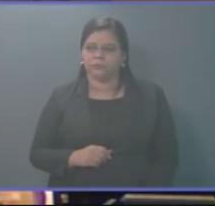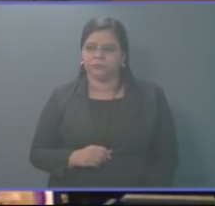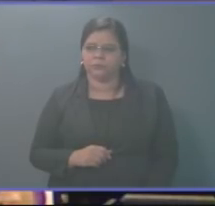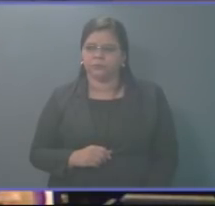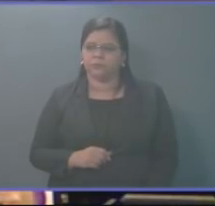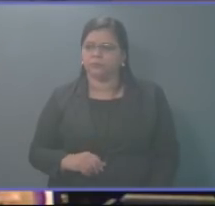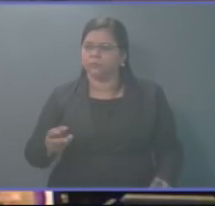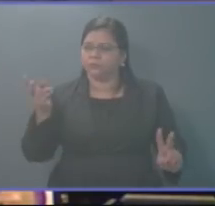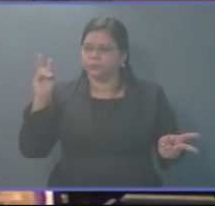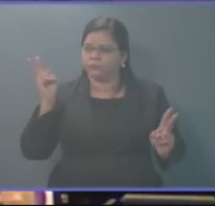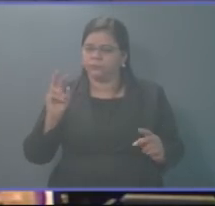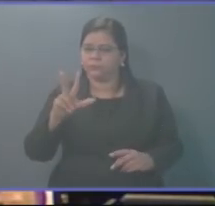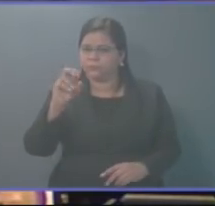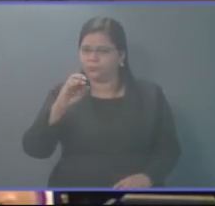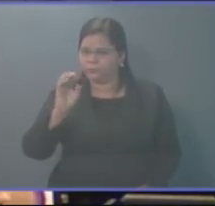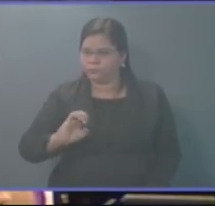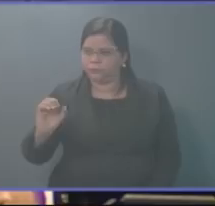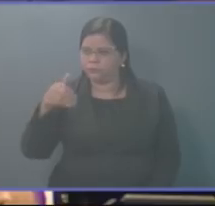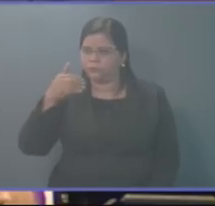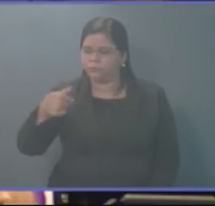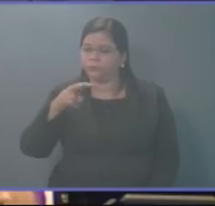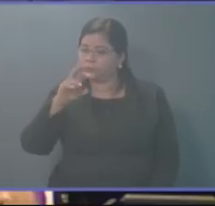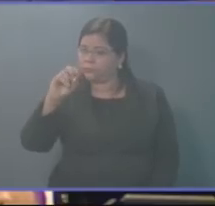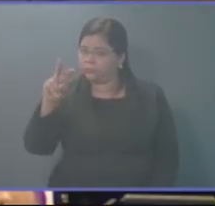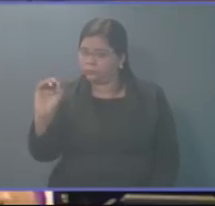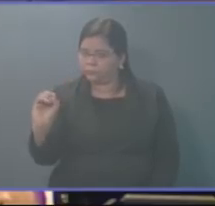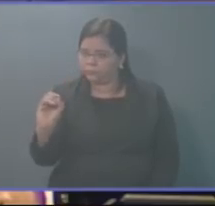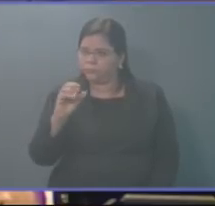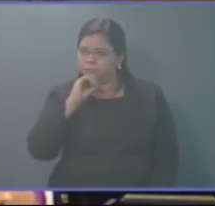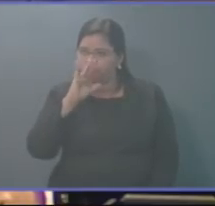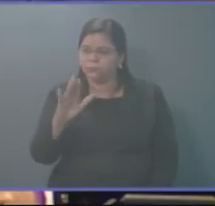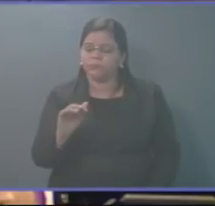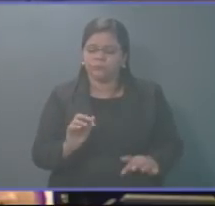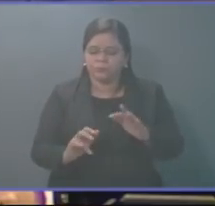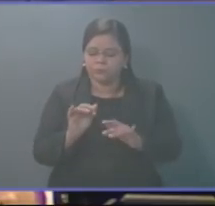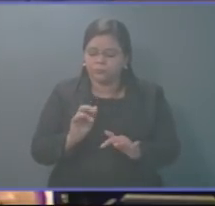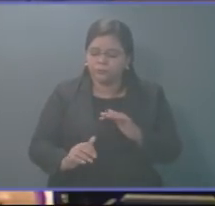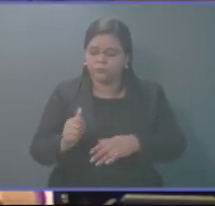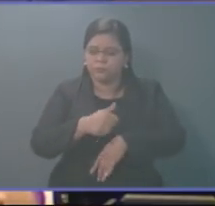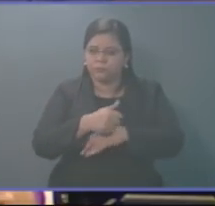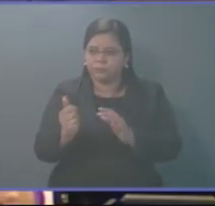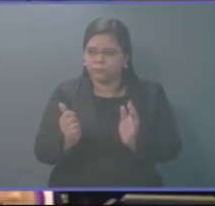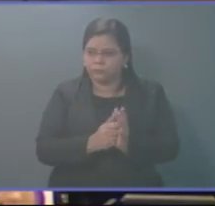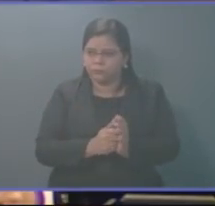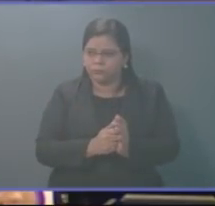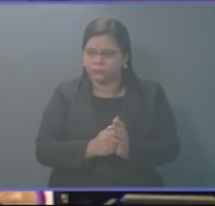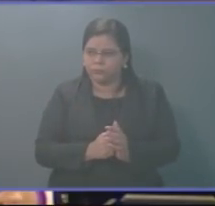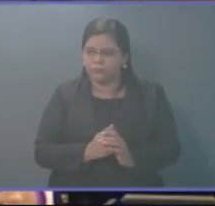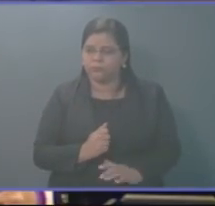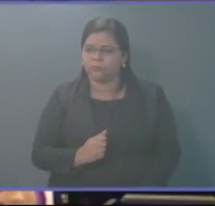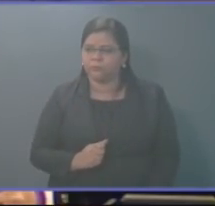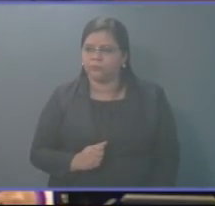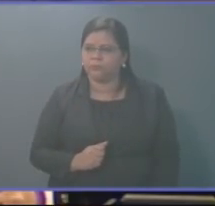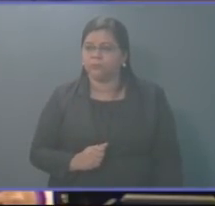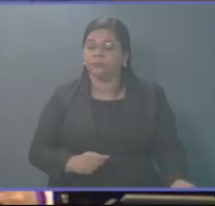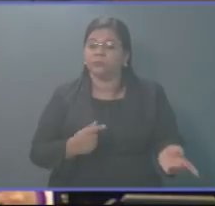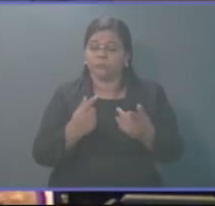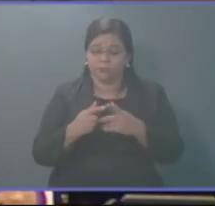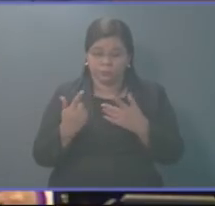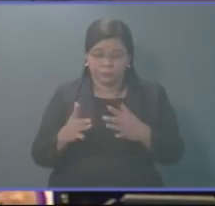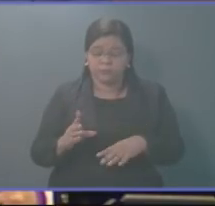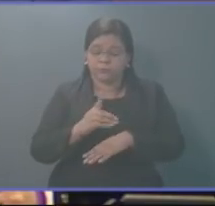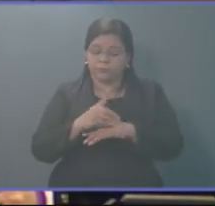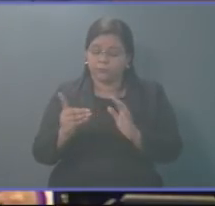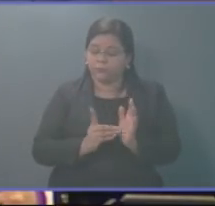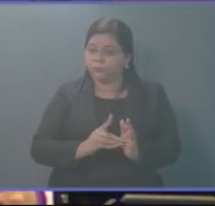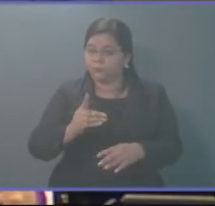San Salvador, 30 de enero del 2020. Señores secretarios de la Honorable Asamblea Legislativa presente, en nuestra calidad de diputados